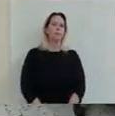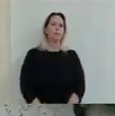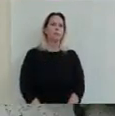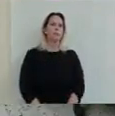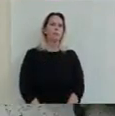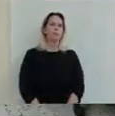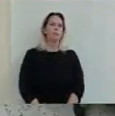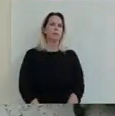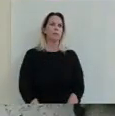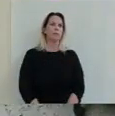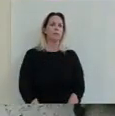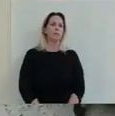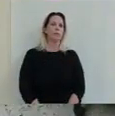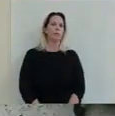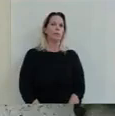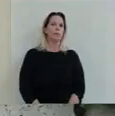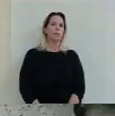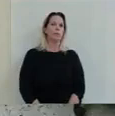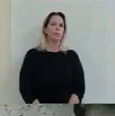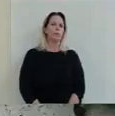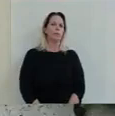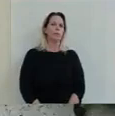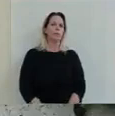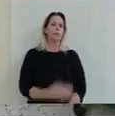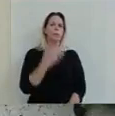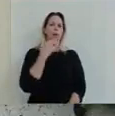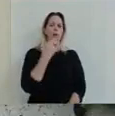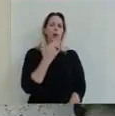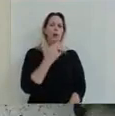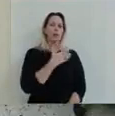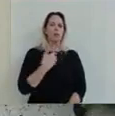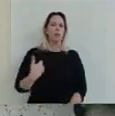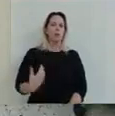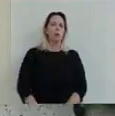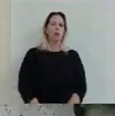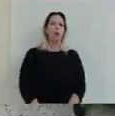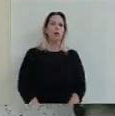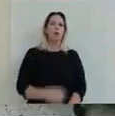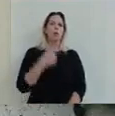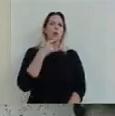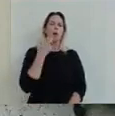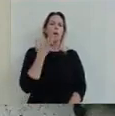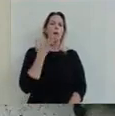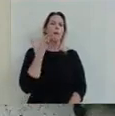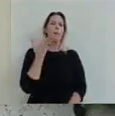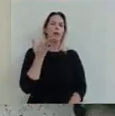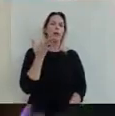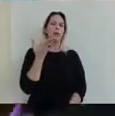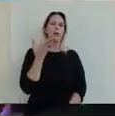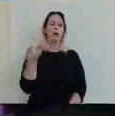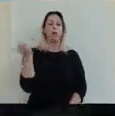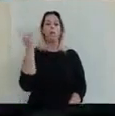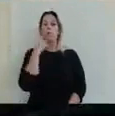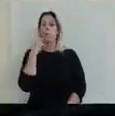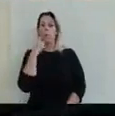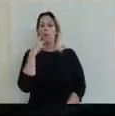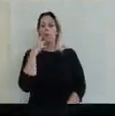Concejal Gatti. Gracias, Presidente. Para que a través de Presidencia se solicite al Ejecutivo Municipal